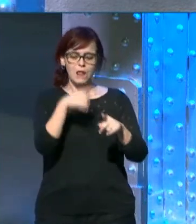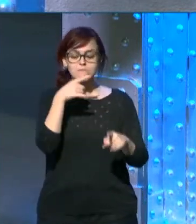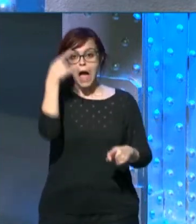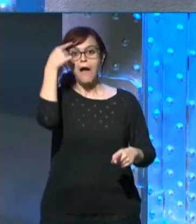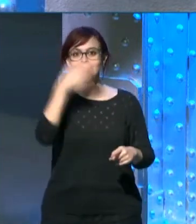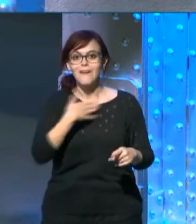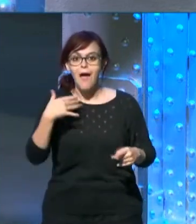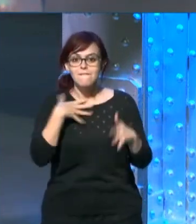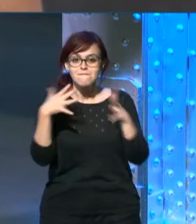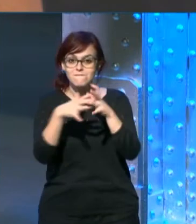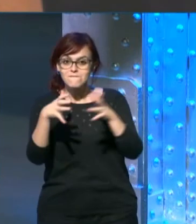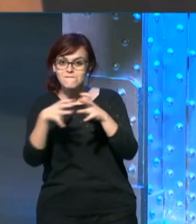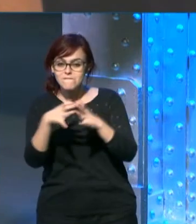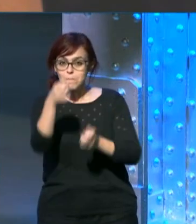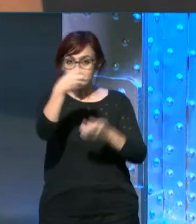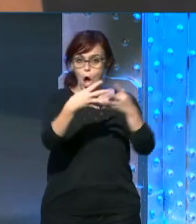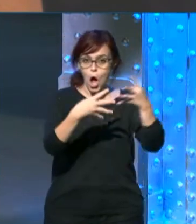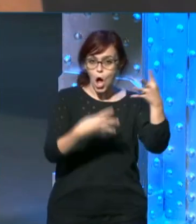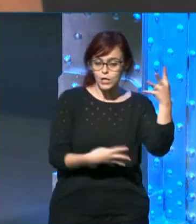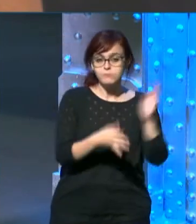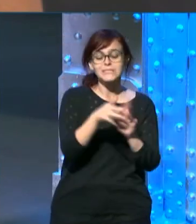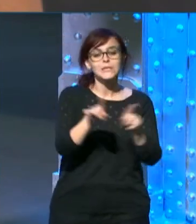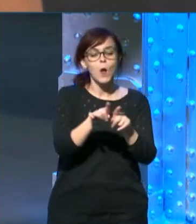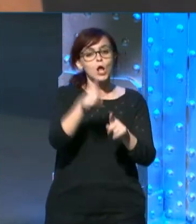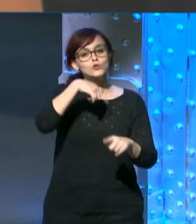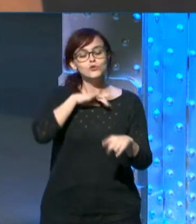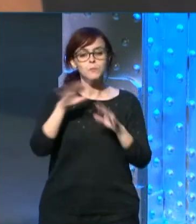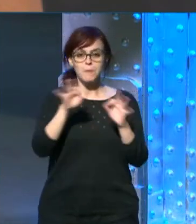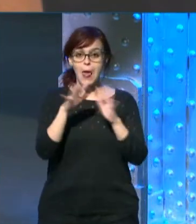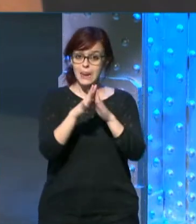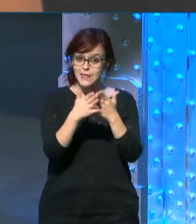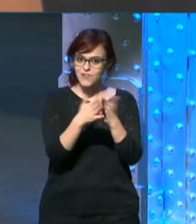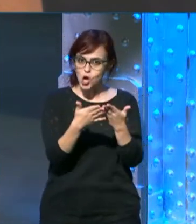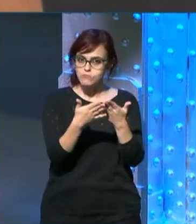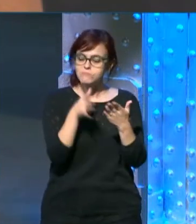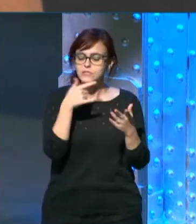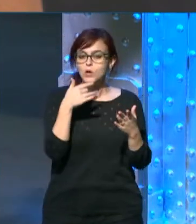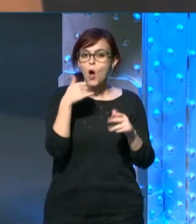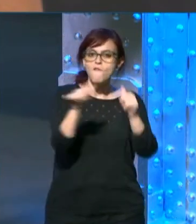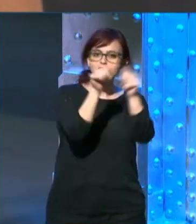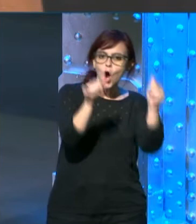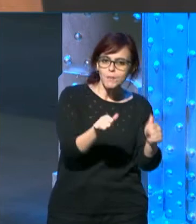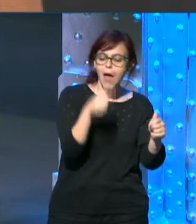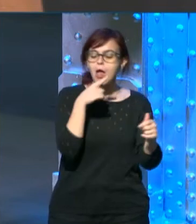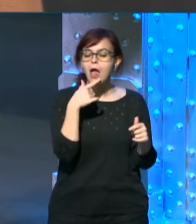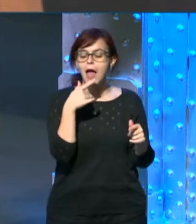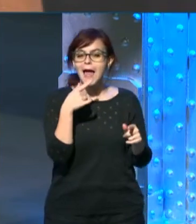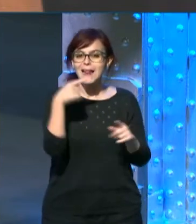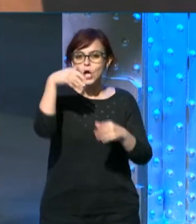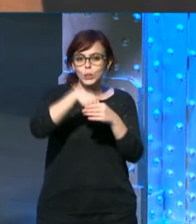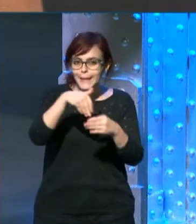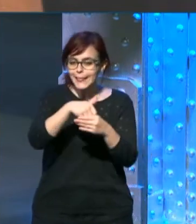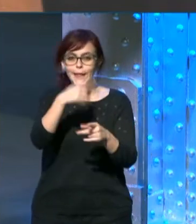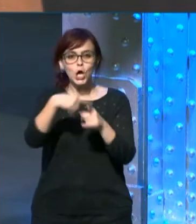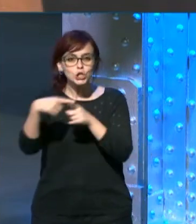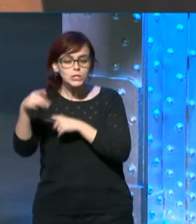que podía tener cabida en el libro, como desde formato, contenido o cualquier necesidad, lo que